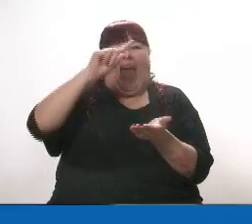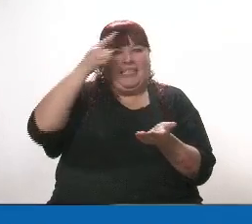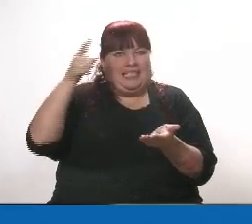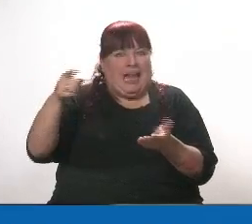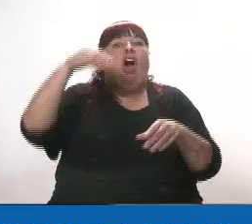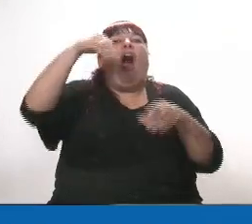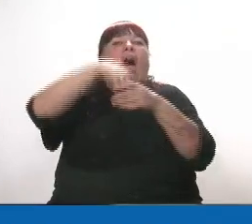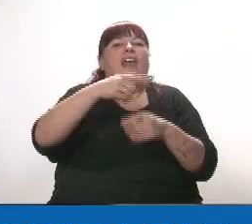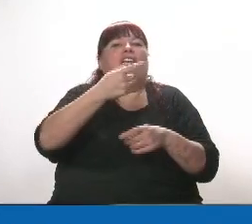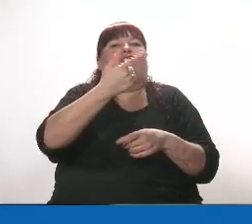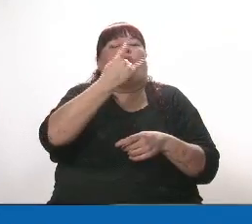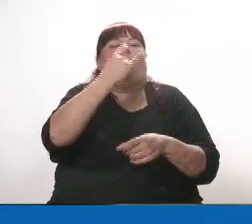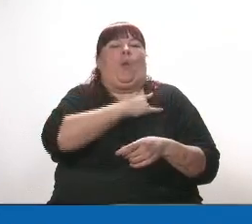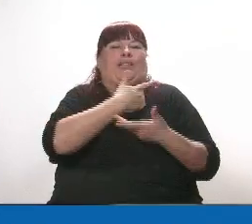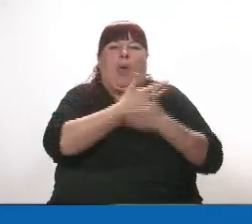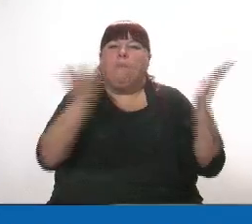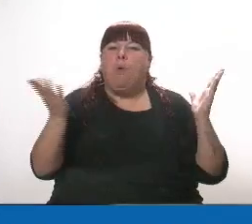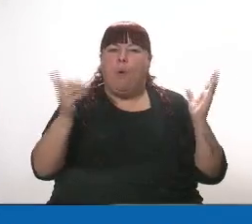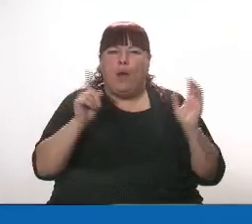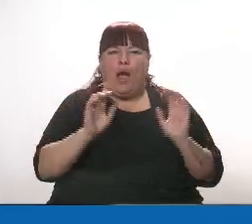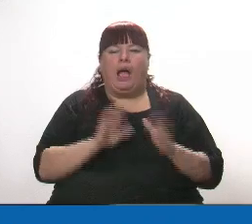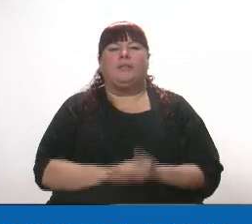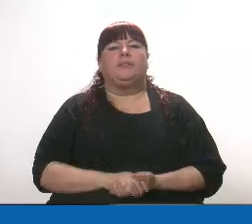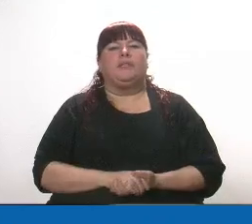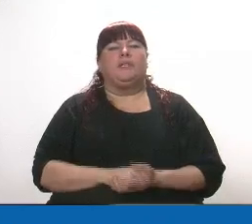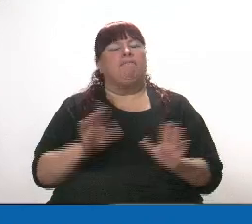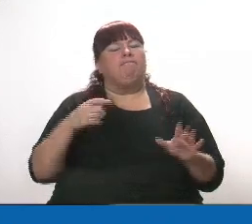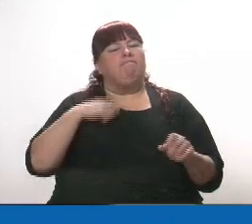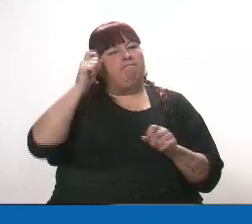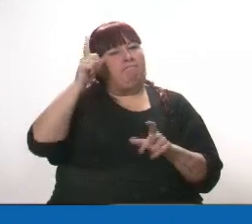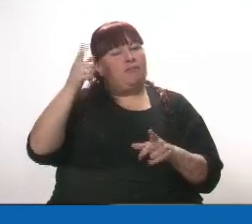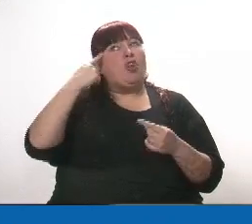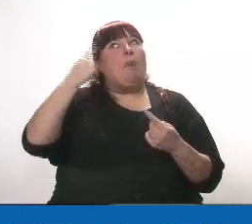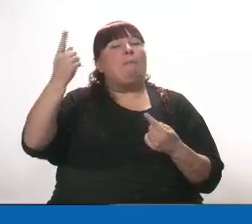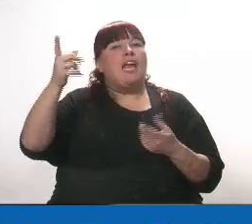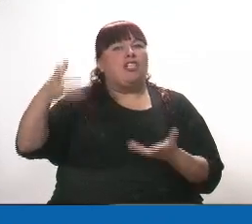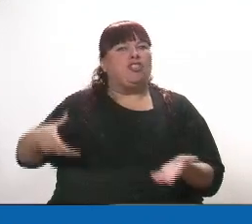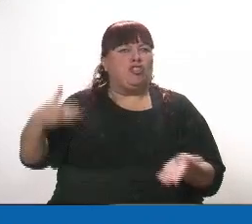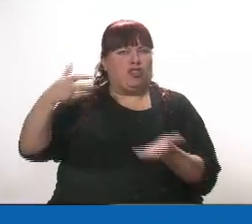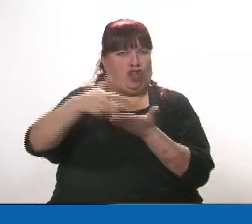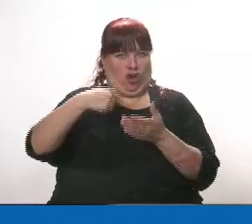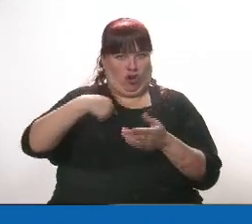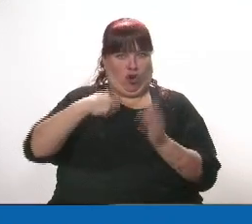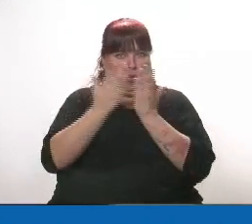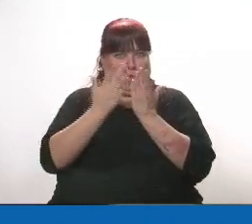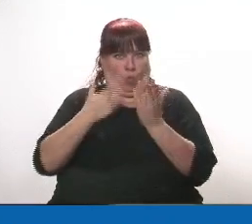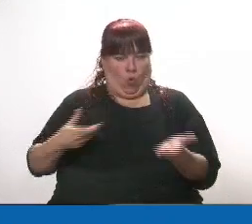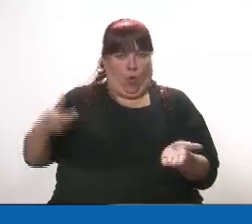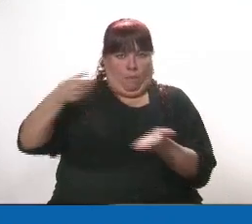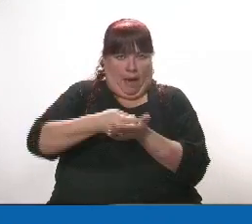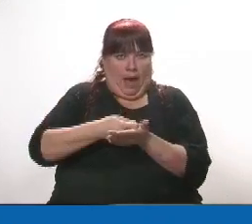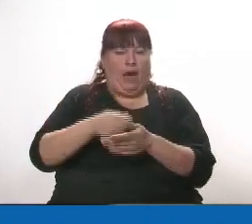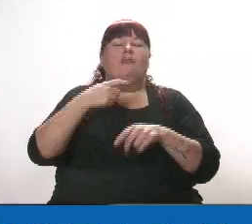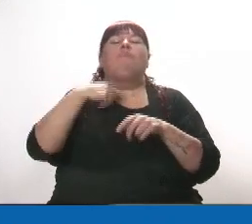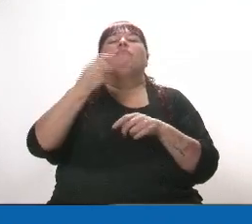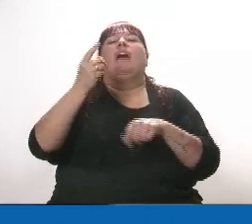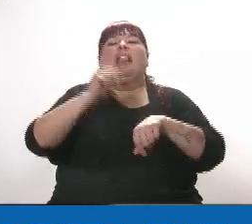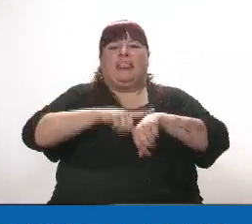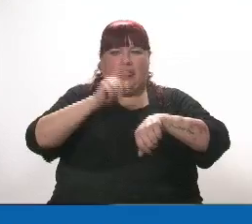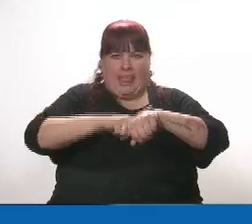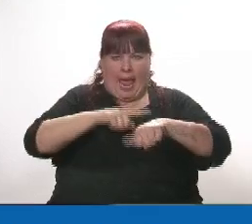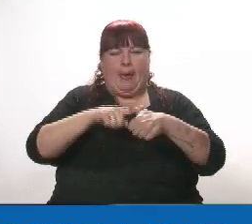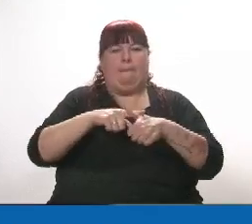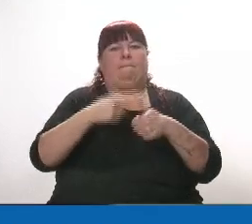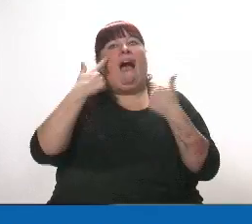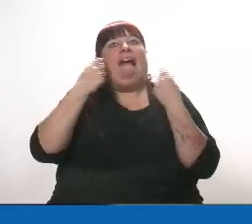las universidades públicas Ahora yo me pongo en el lugar de la inversión que hace el que estudia la inversión el tiempo la inversión en